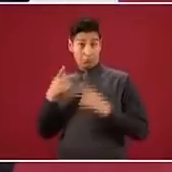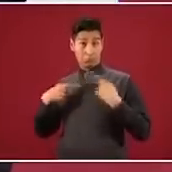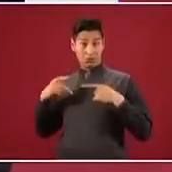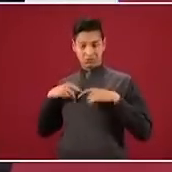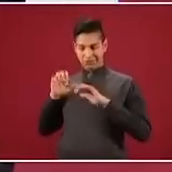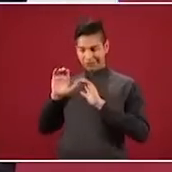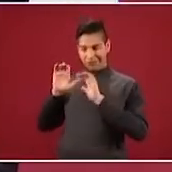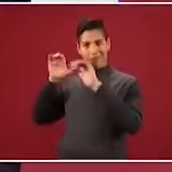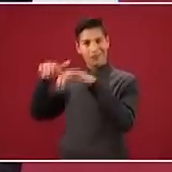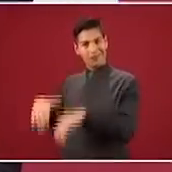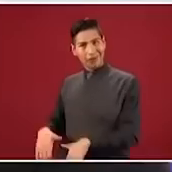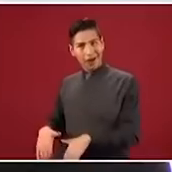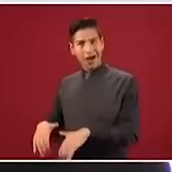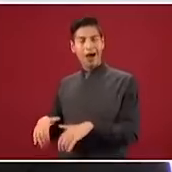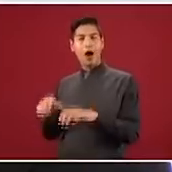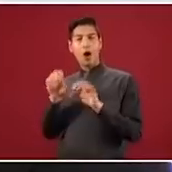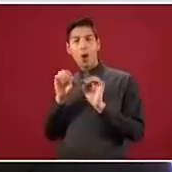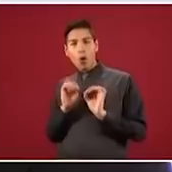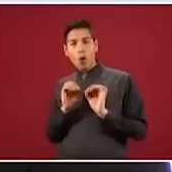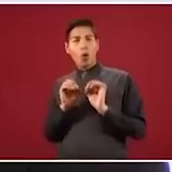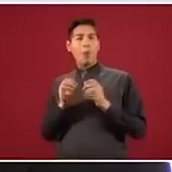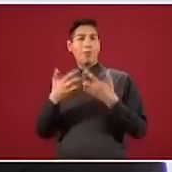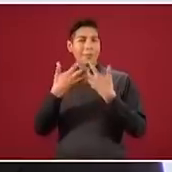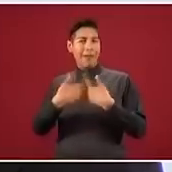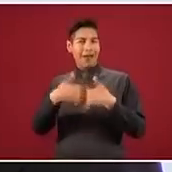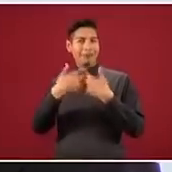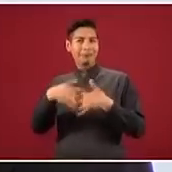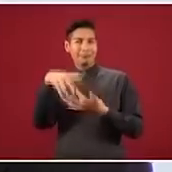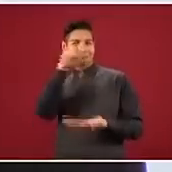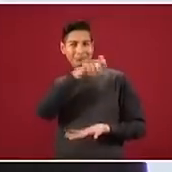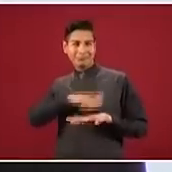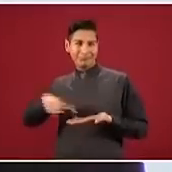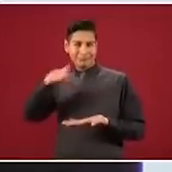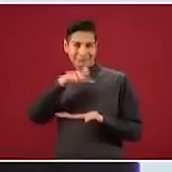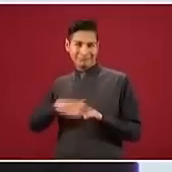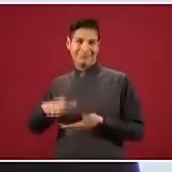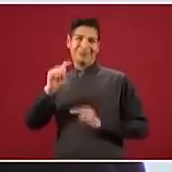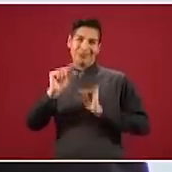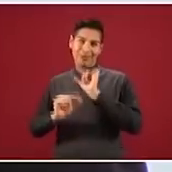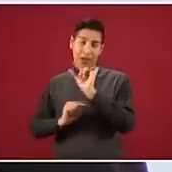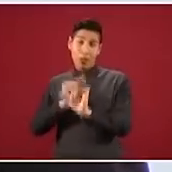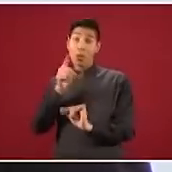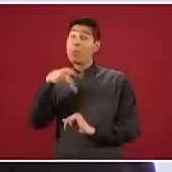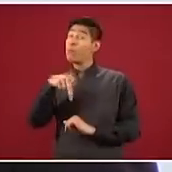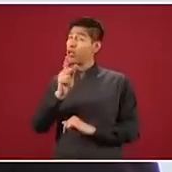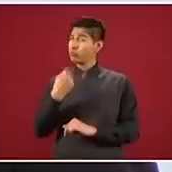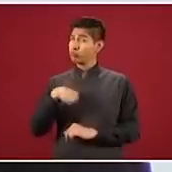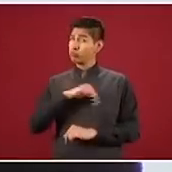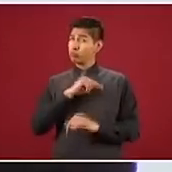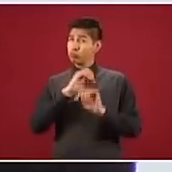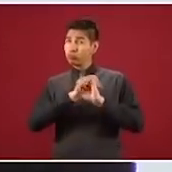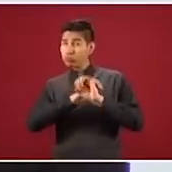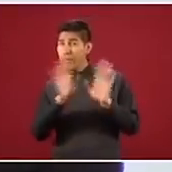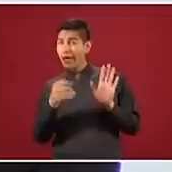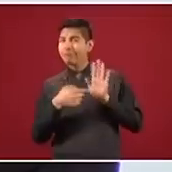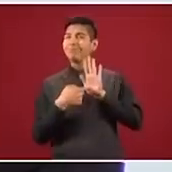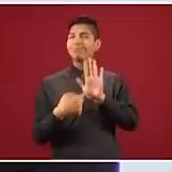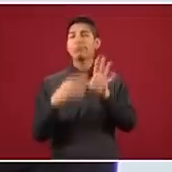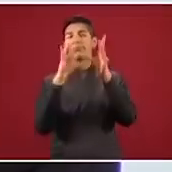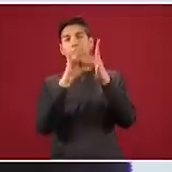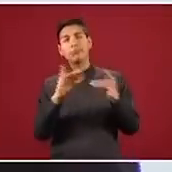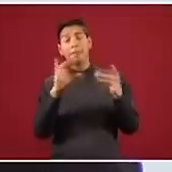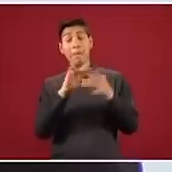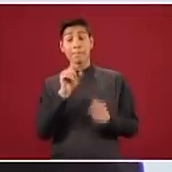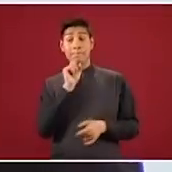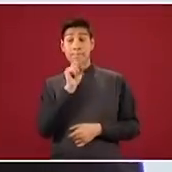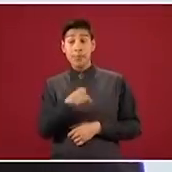los equipos de salud. Pero vamos a ir explicando el ritmo al que va a ir avanzando esto y la certeza, la garantía